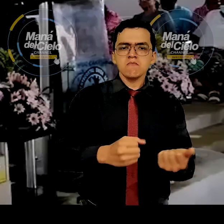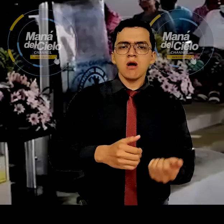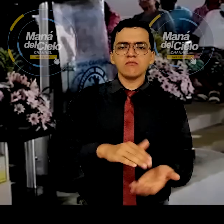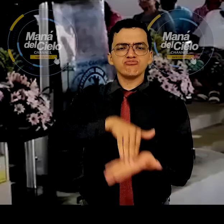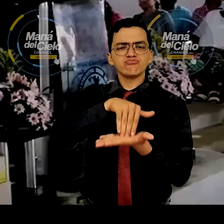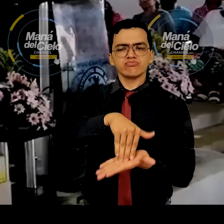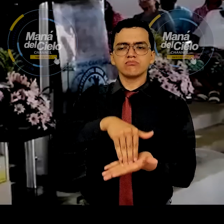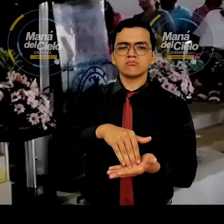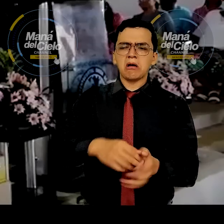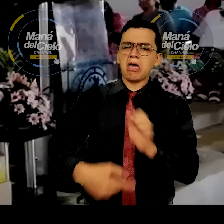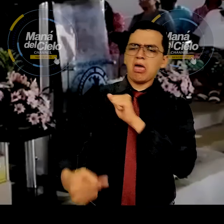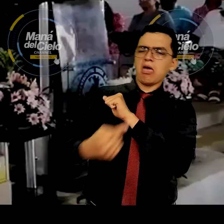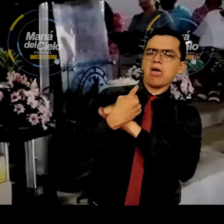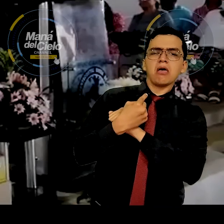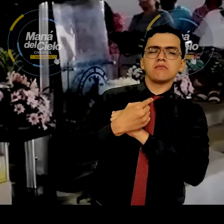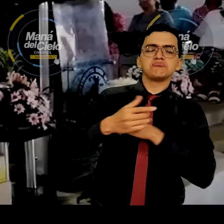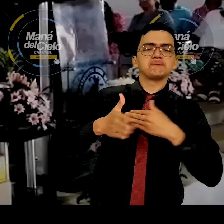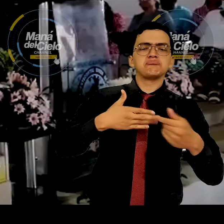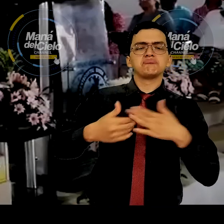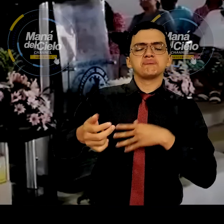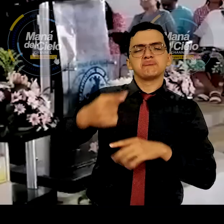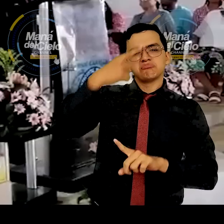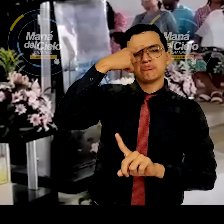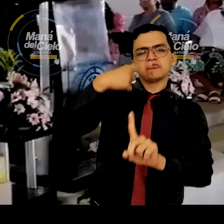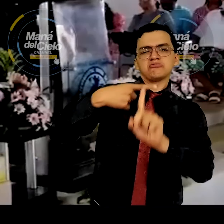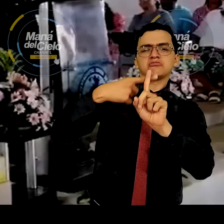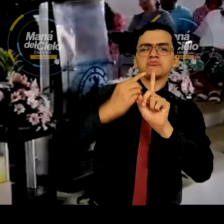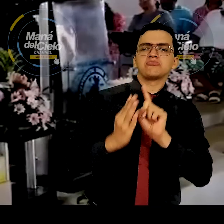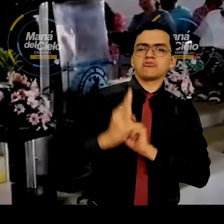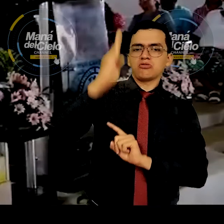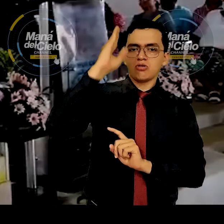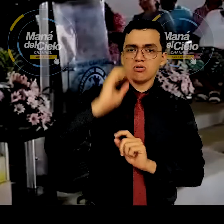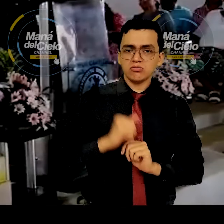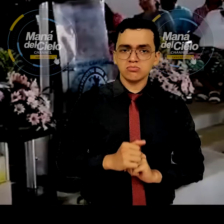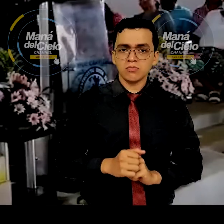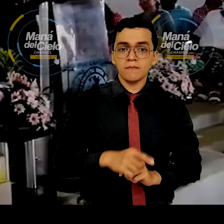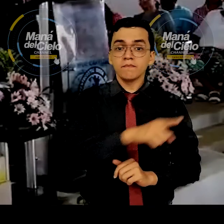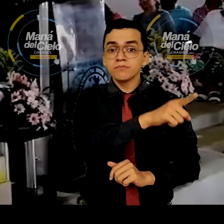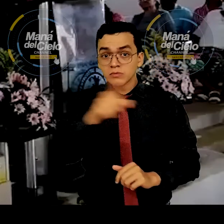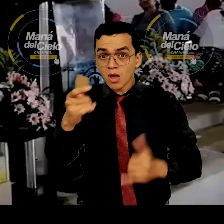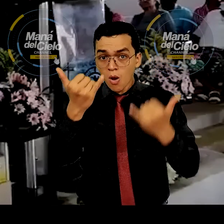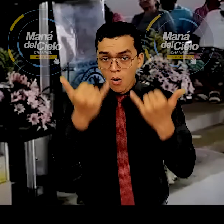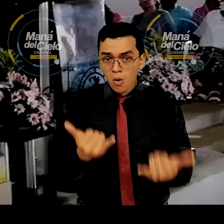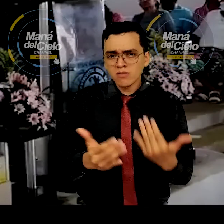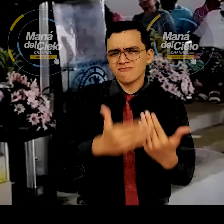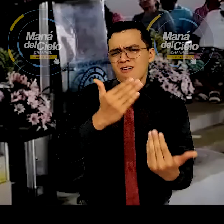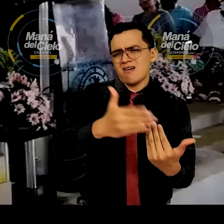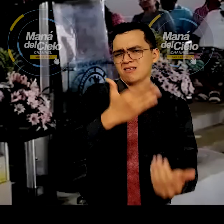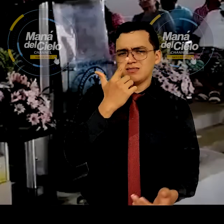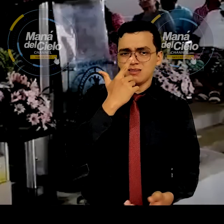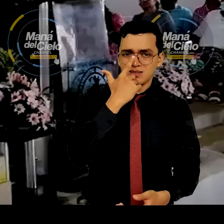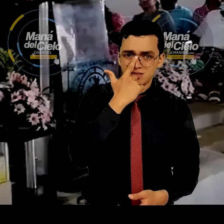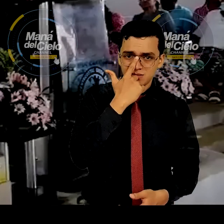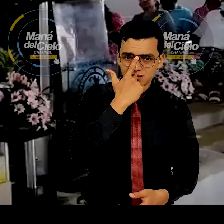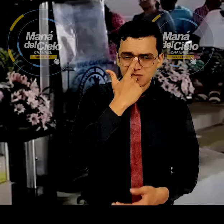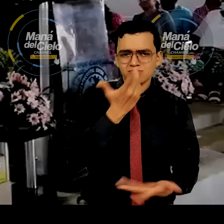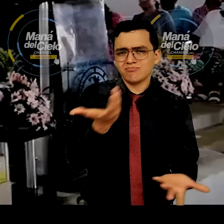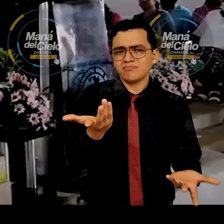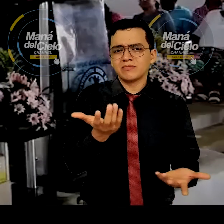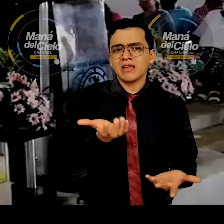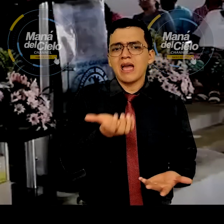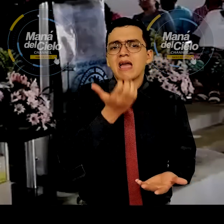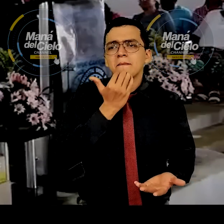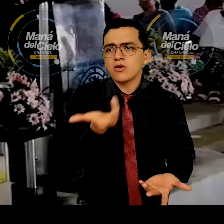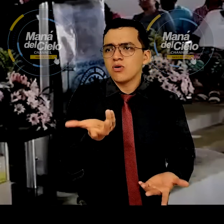Así que usted tiene mejor posibilidad todavía porque el mundo ha mejorado un poquito. Aproveche mientras pueda porque de pronto se